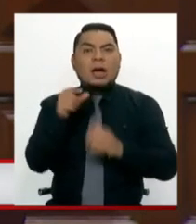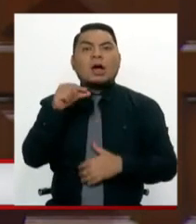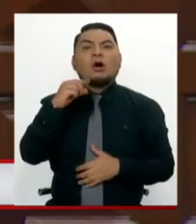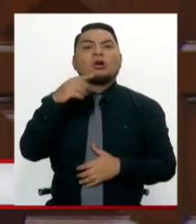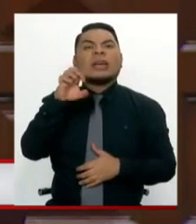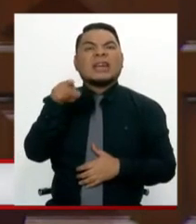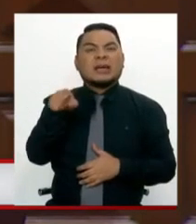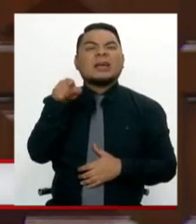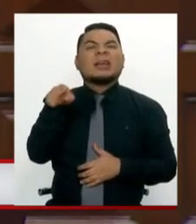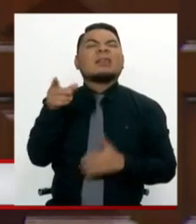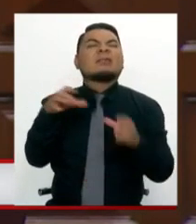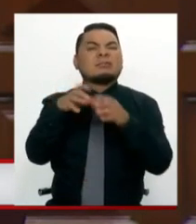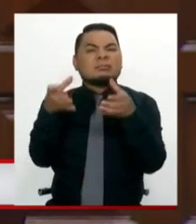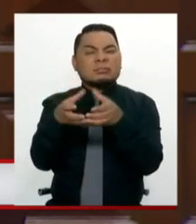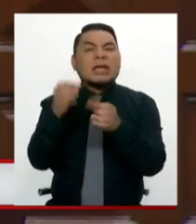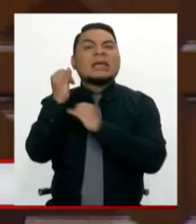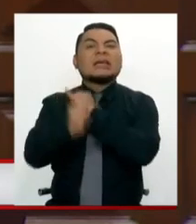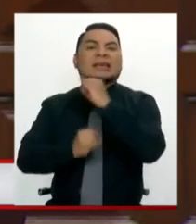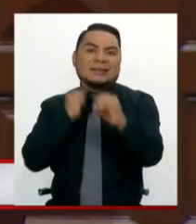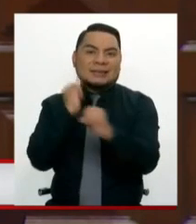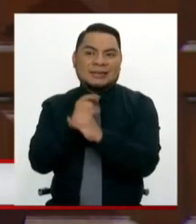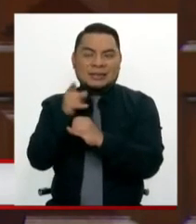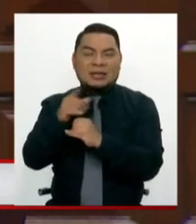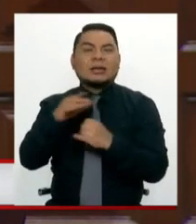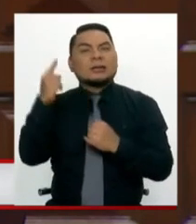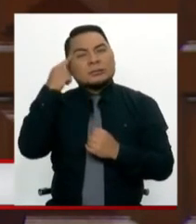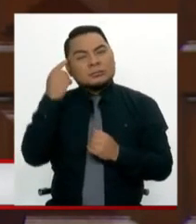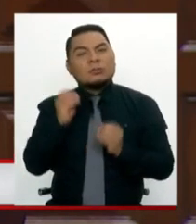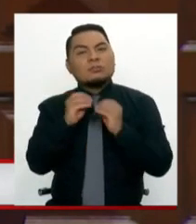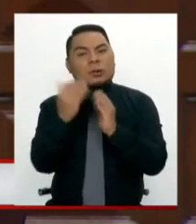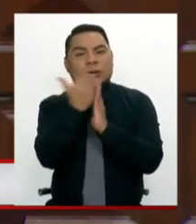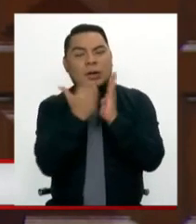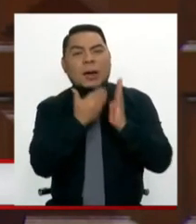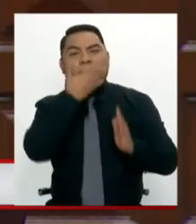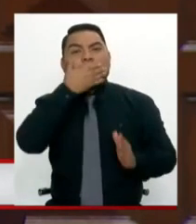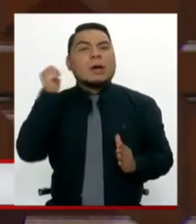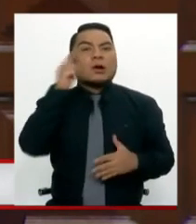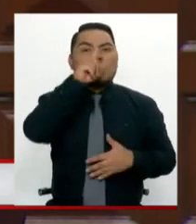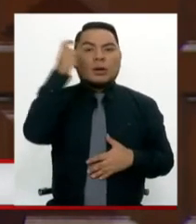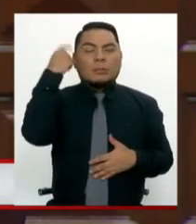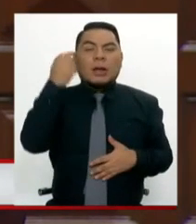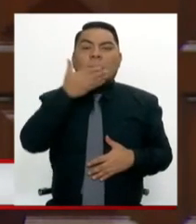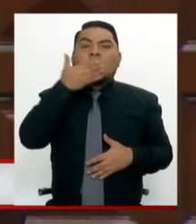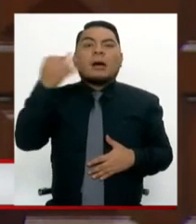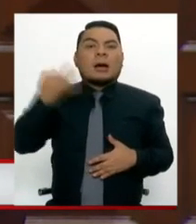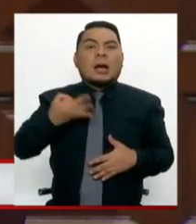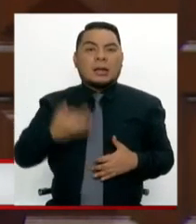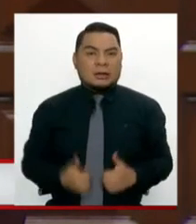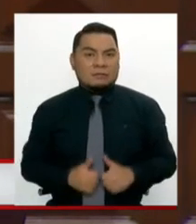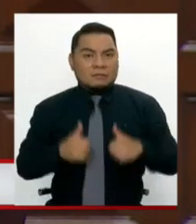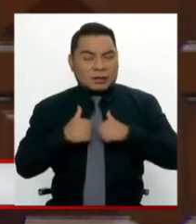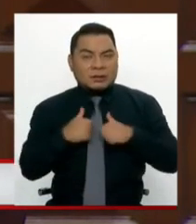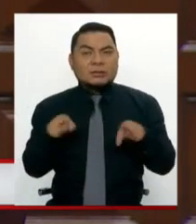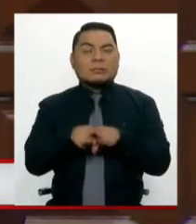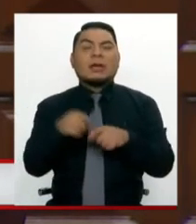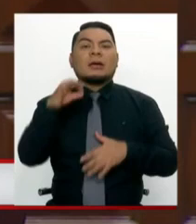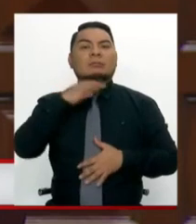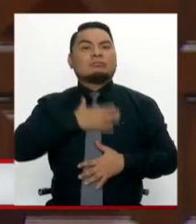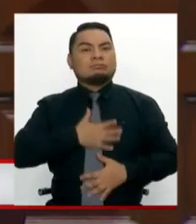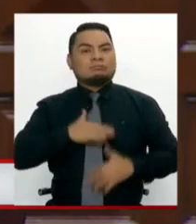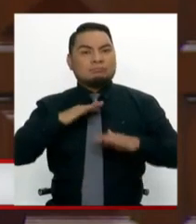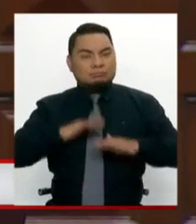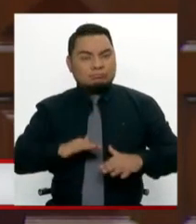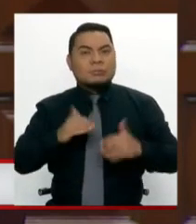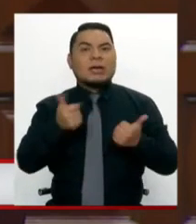es una organización internacional que busca diseñar mejores políticas para una mejor calidad de vida y el bienestar de las